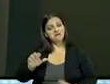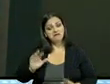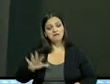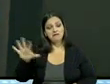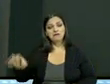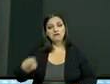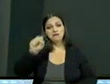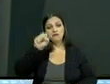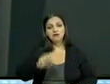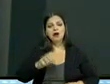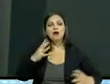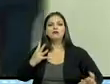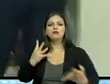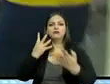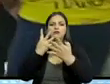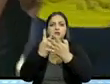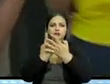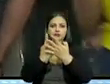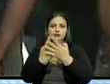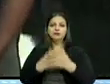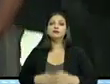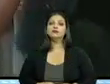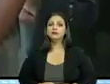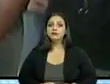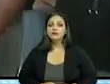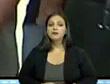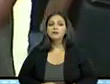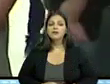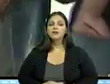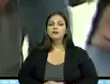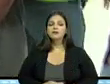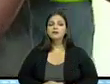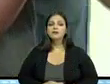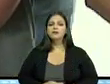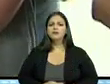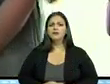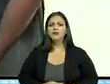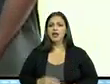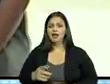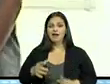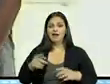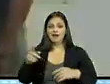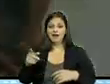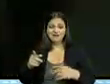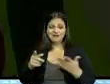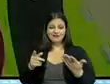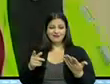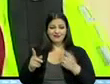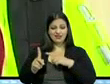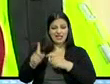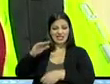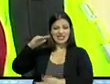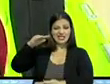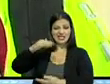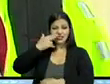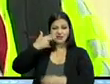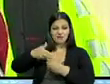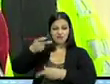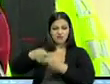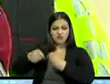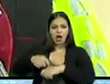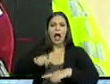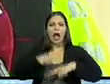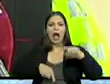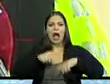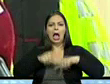culpabilidad, su responsabilidad. A propósito que dice el amigo, el compañero, que tiene 15 años laborando